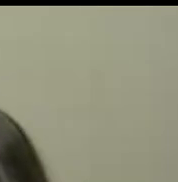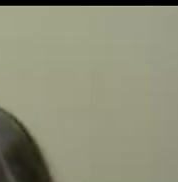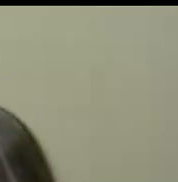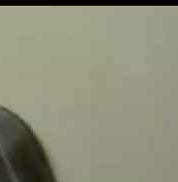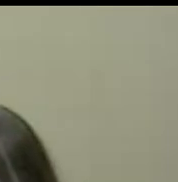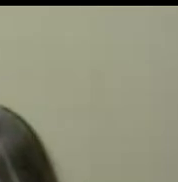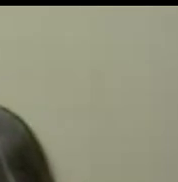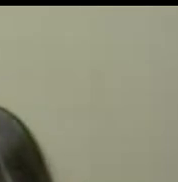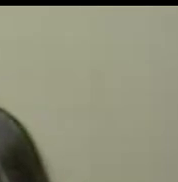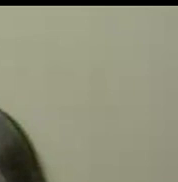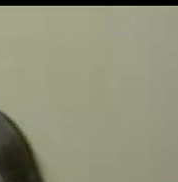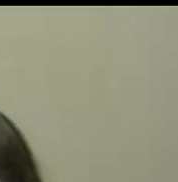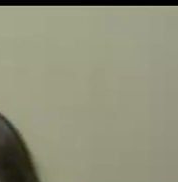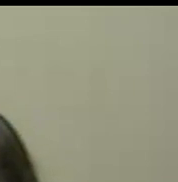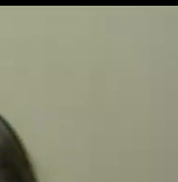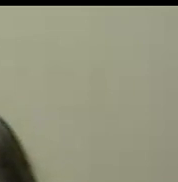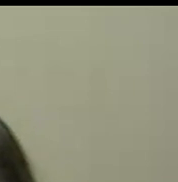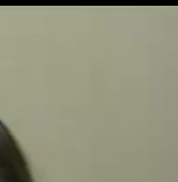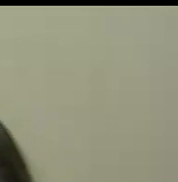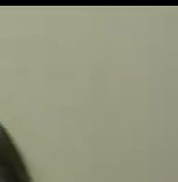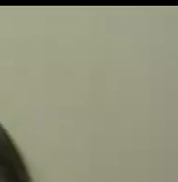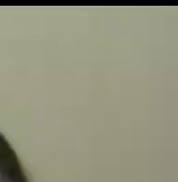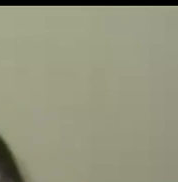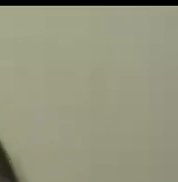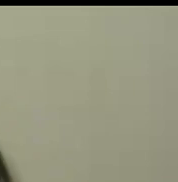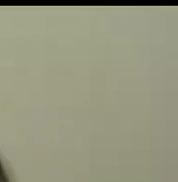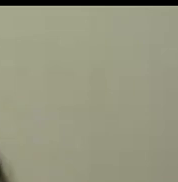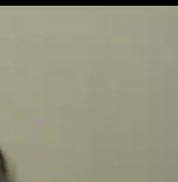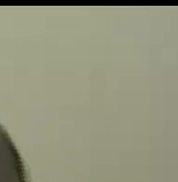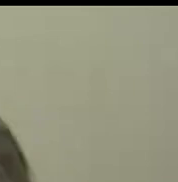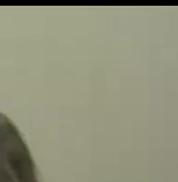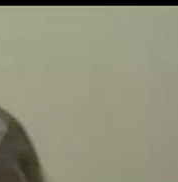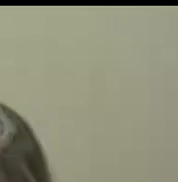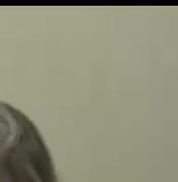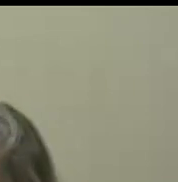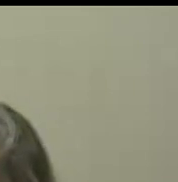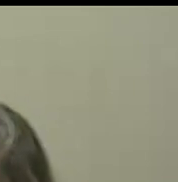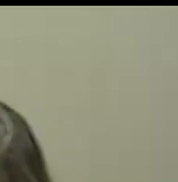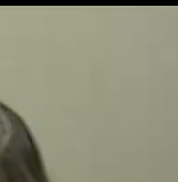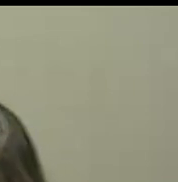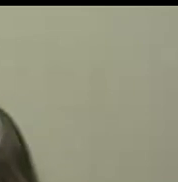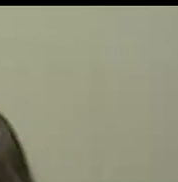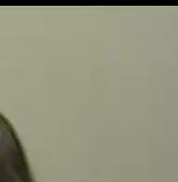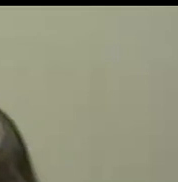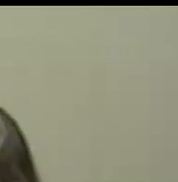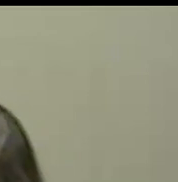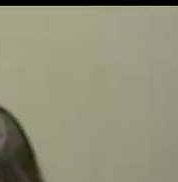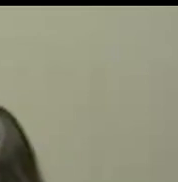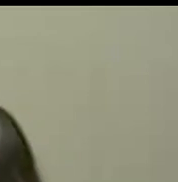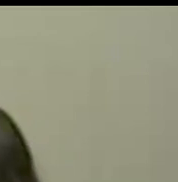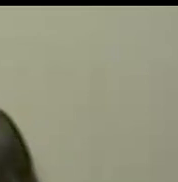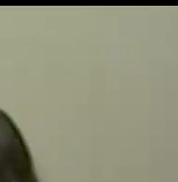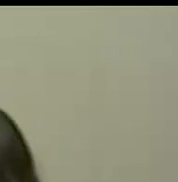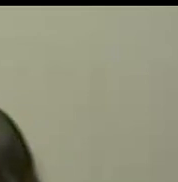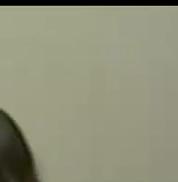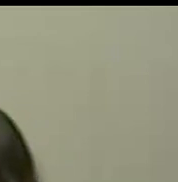ella es licenciada en enfermería por la escuela superior de enfermería obstetricia del IPN es maestra en ciencias en